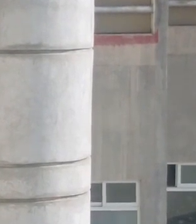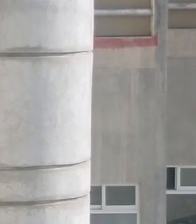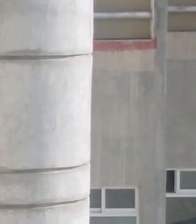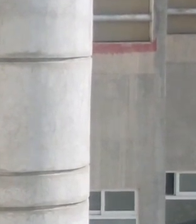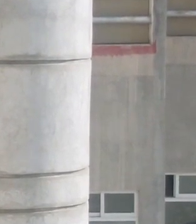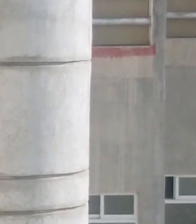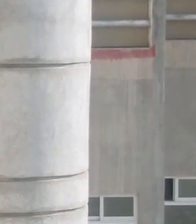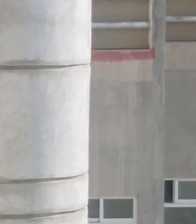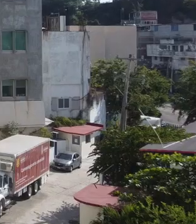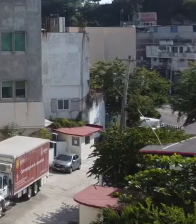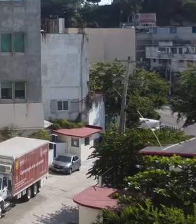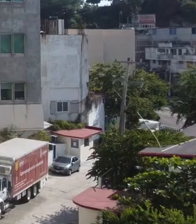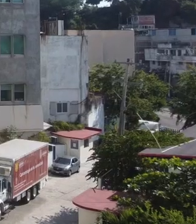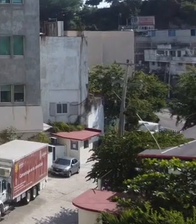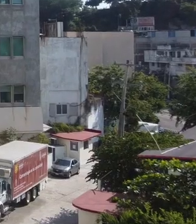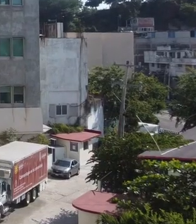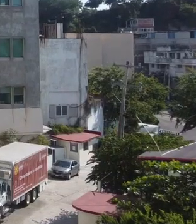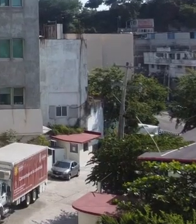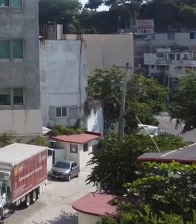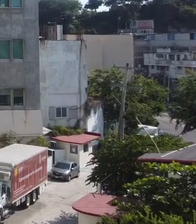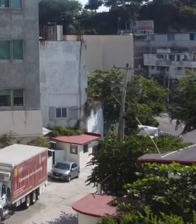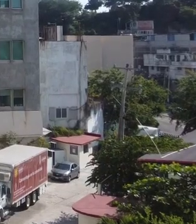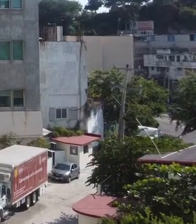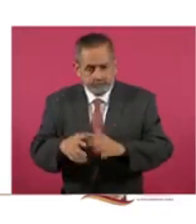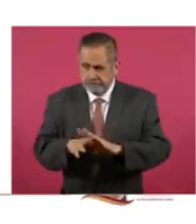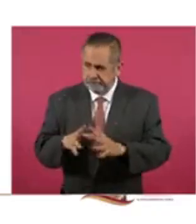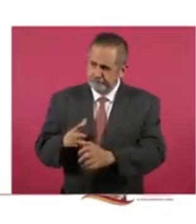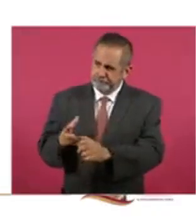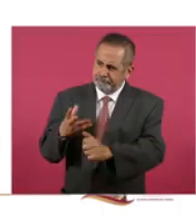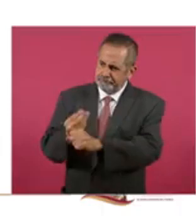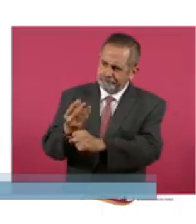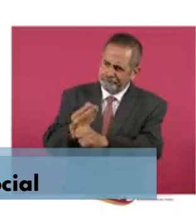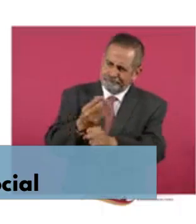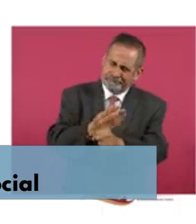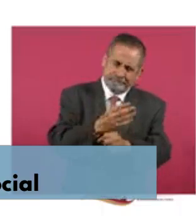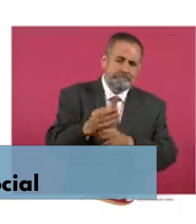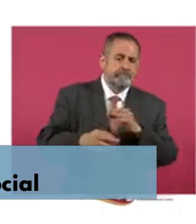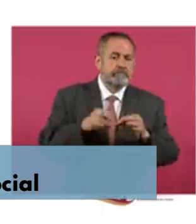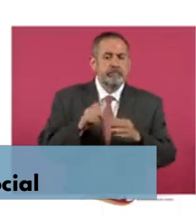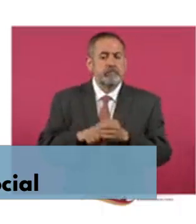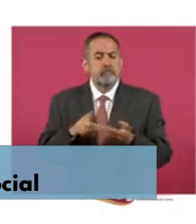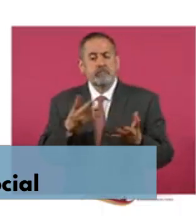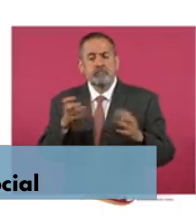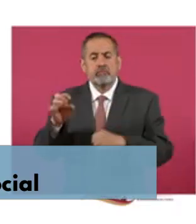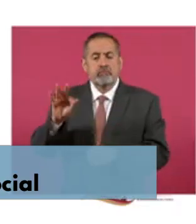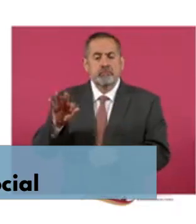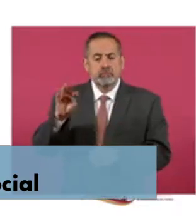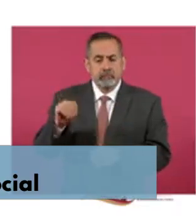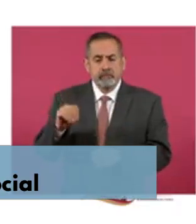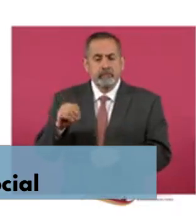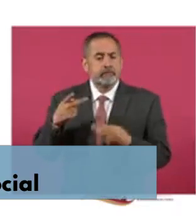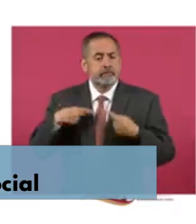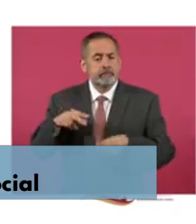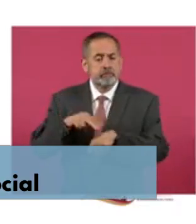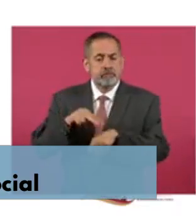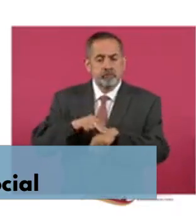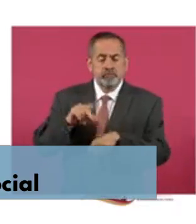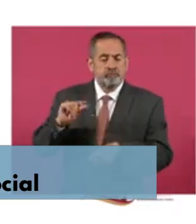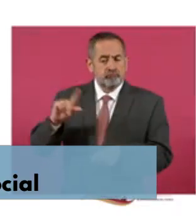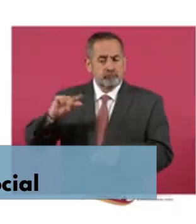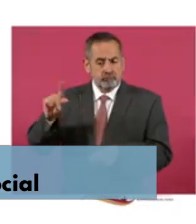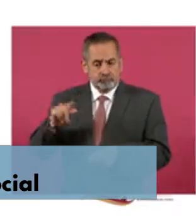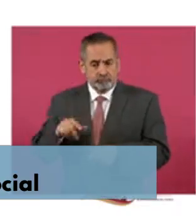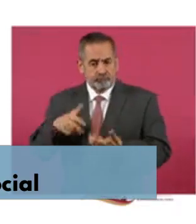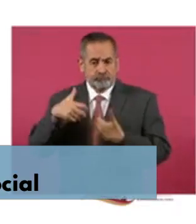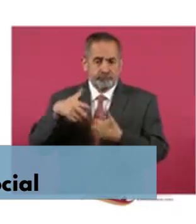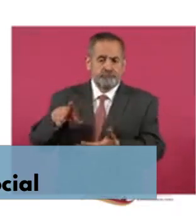Y que ahora está en proceso de revitalización se han contratado 449 especialistas y ha habido una inversión